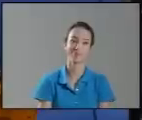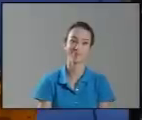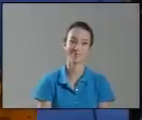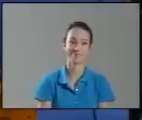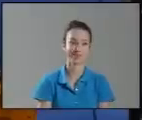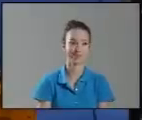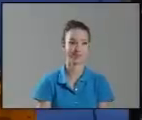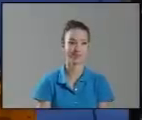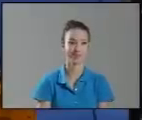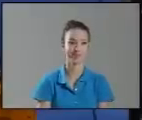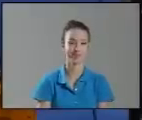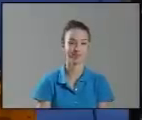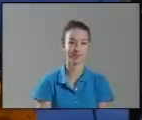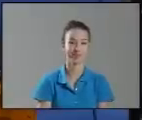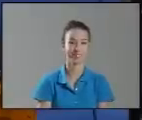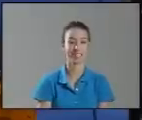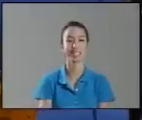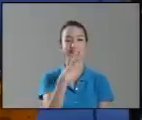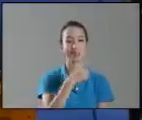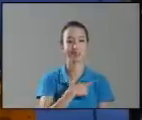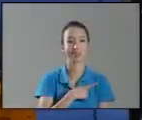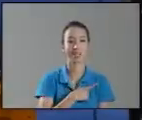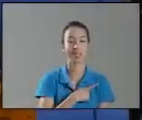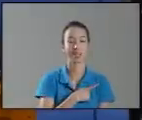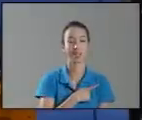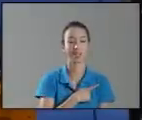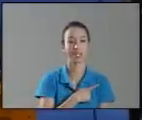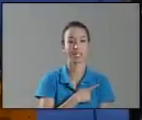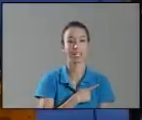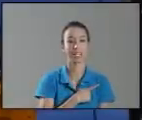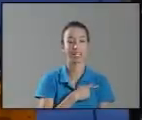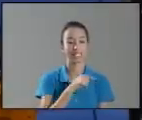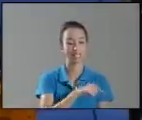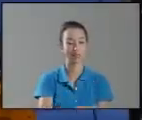El tiempo se me terminó, pero los versículos no.